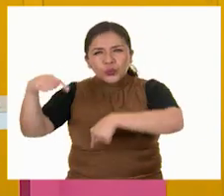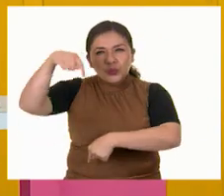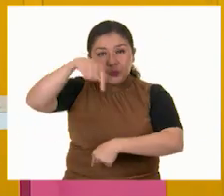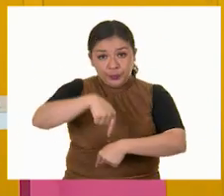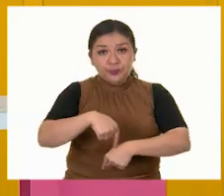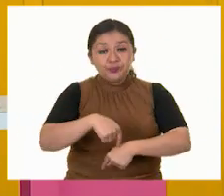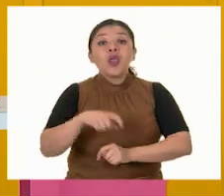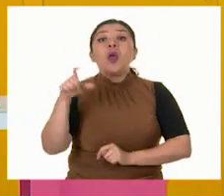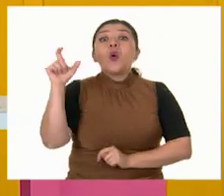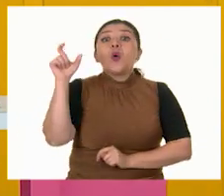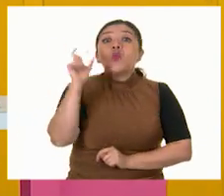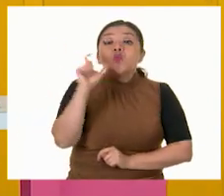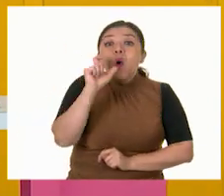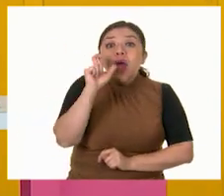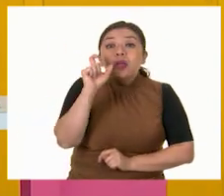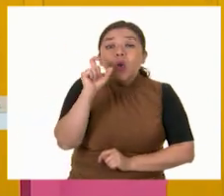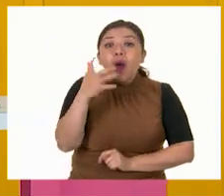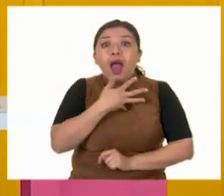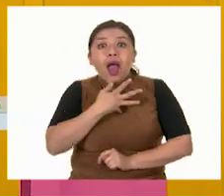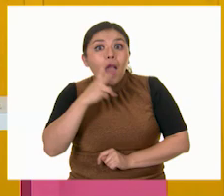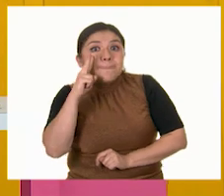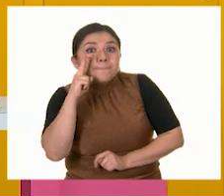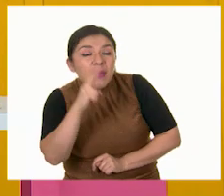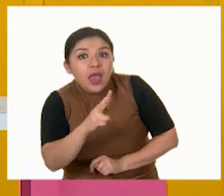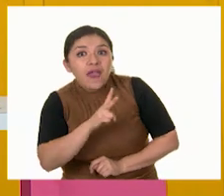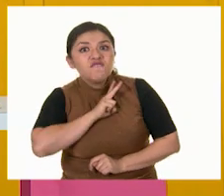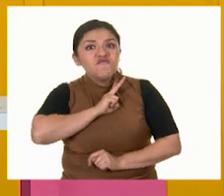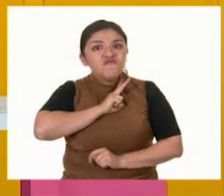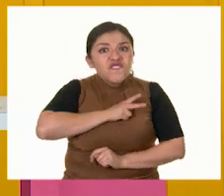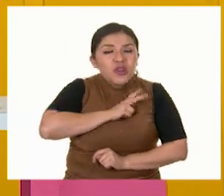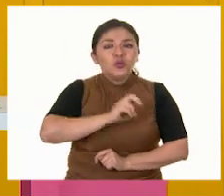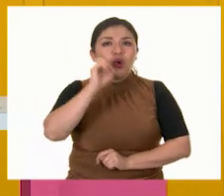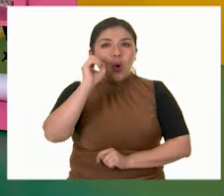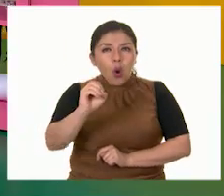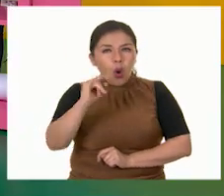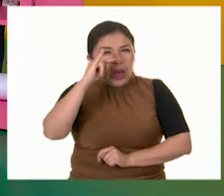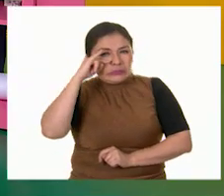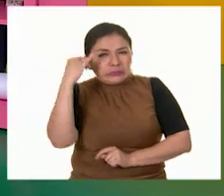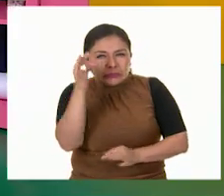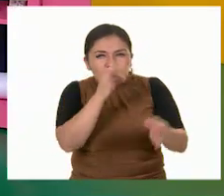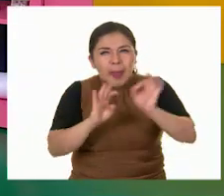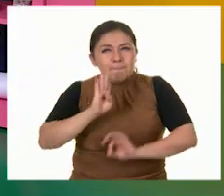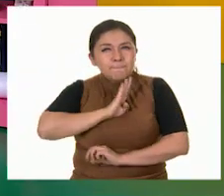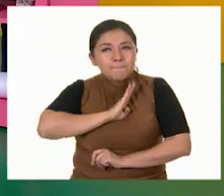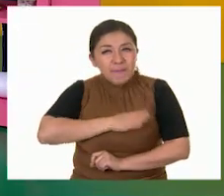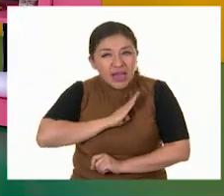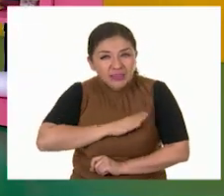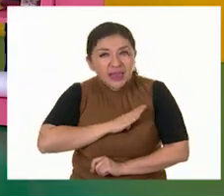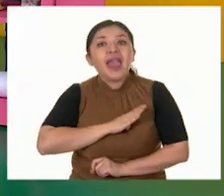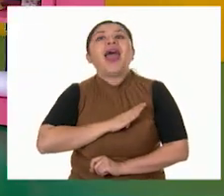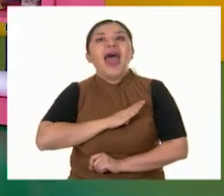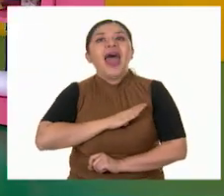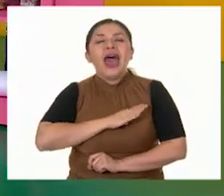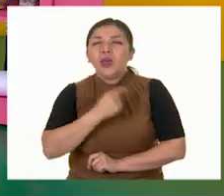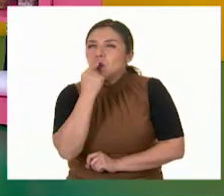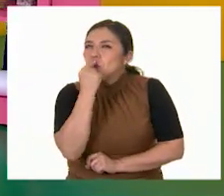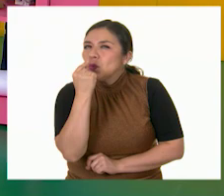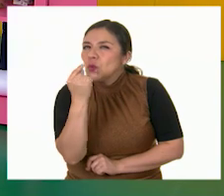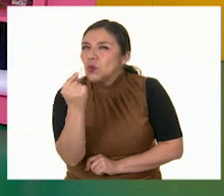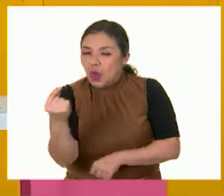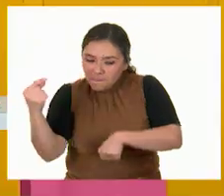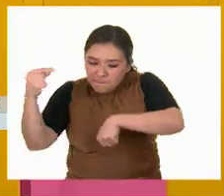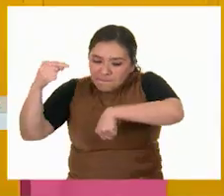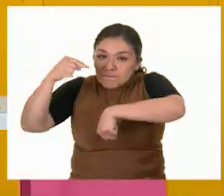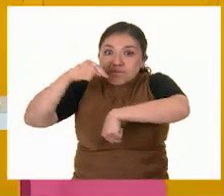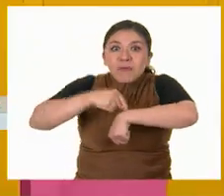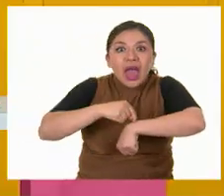que cuando ellos encuentran a un virus o una bacteria, van a clavar su piquito y la